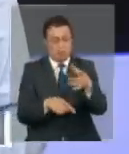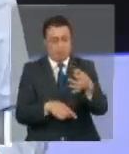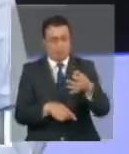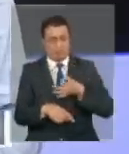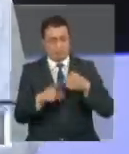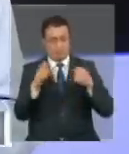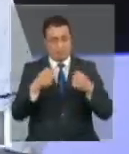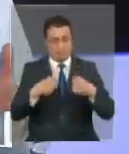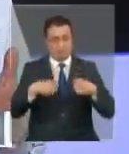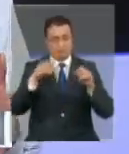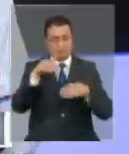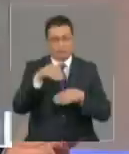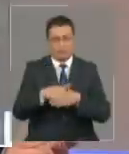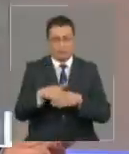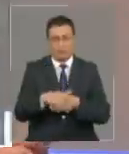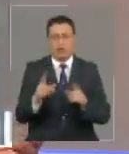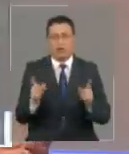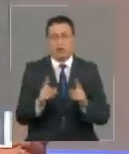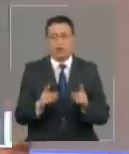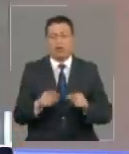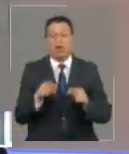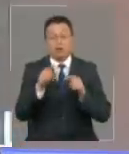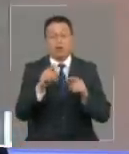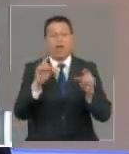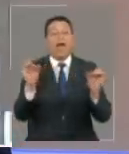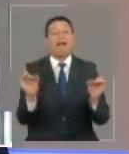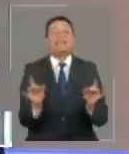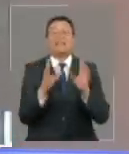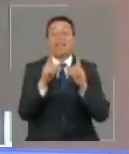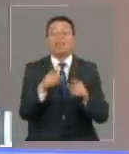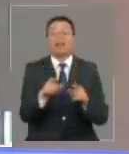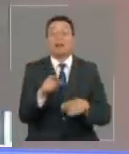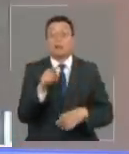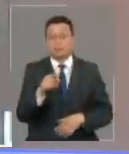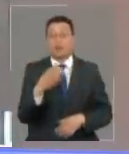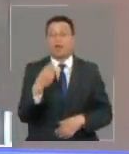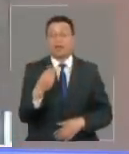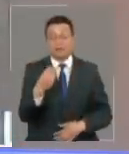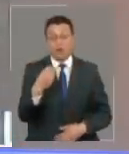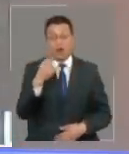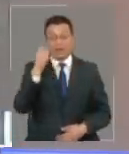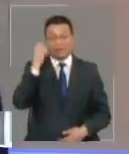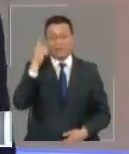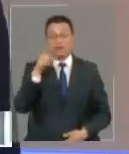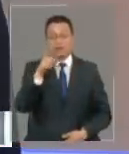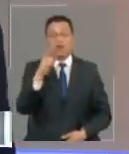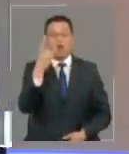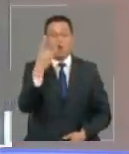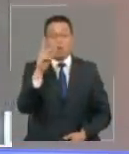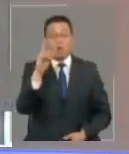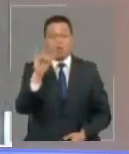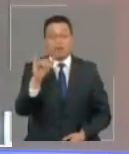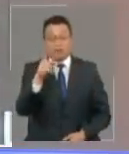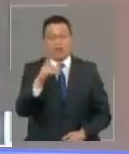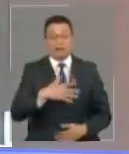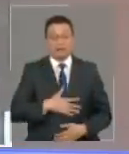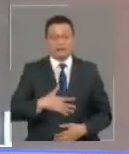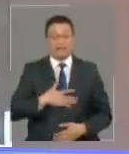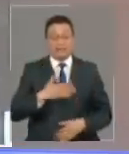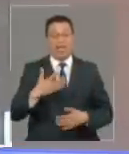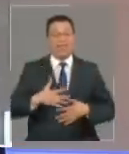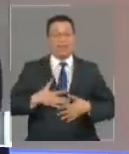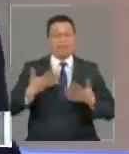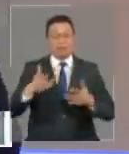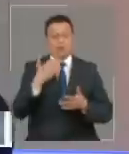decir que ganaste una elección. Lo tuyo fue un accidente. Qué bueno saber que el candidato de la UDI siente desprecio por la